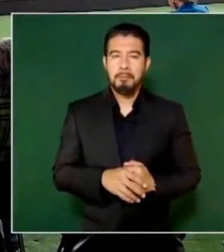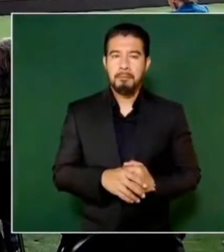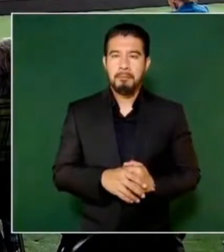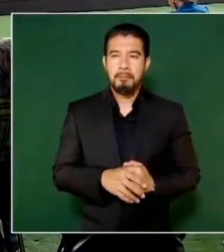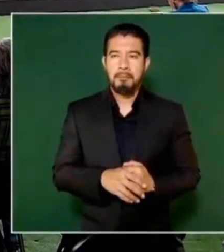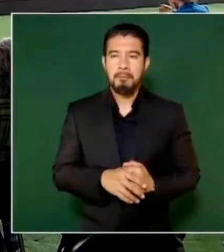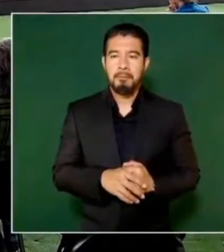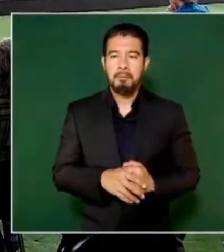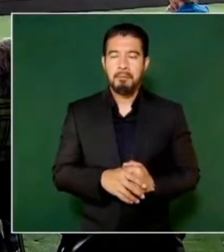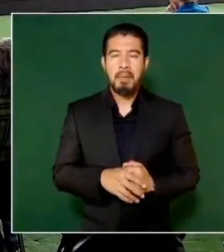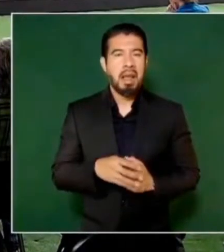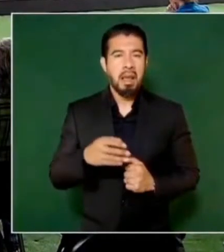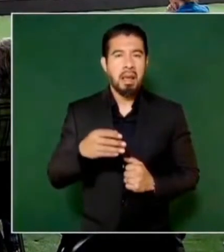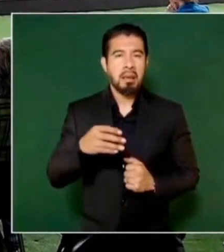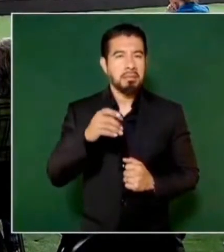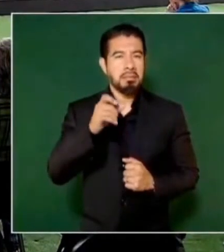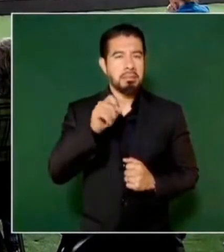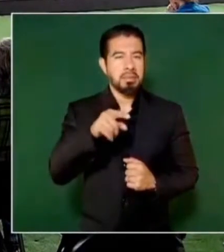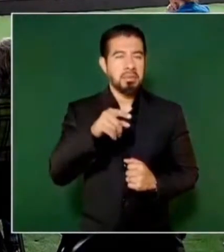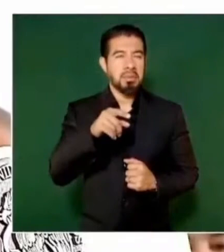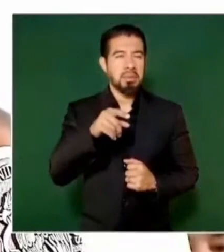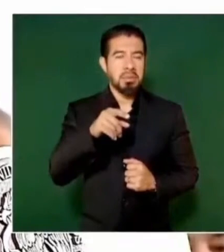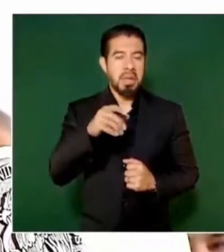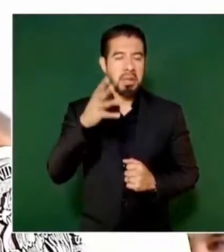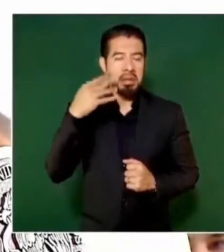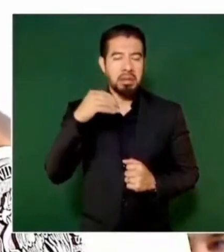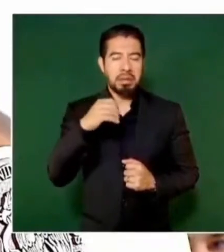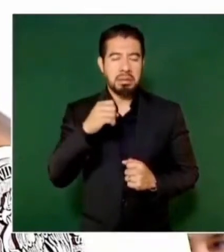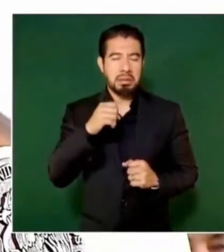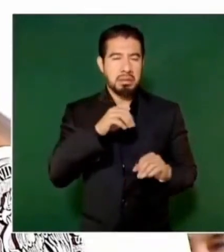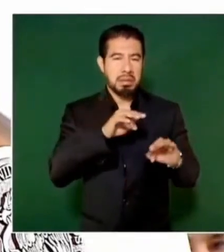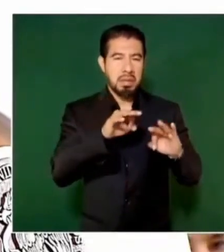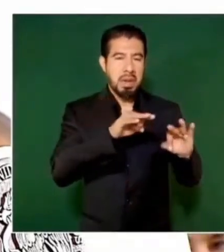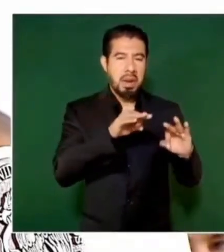trabajaba en ese entonces en Televisa